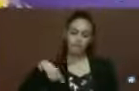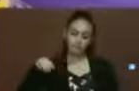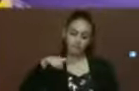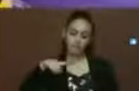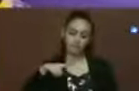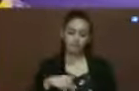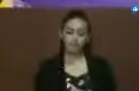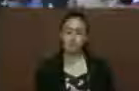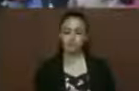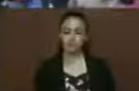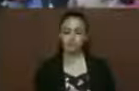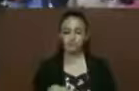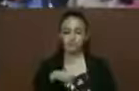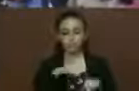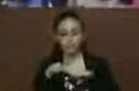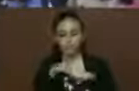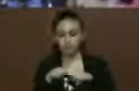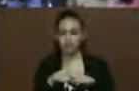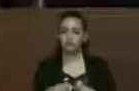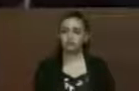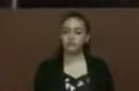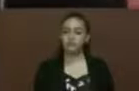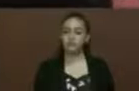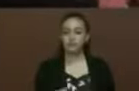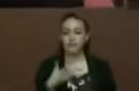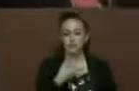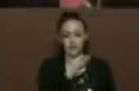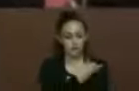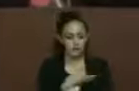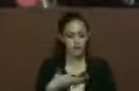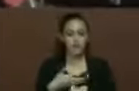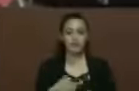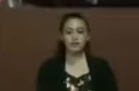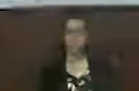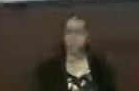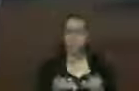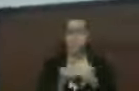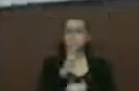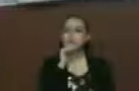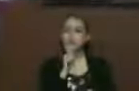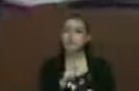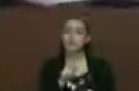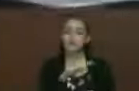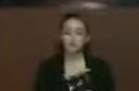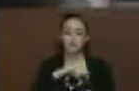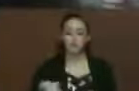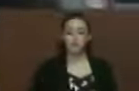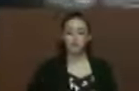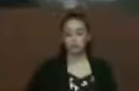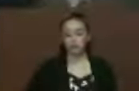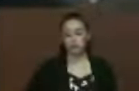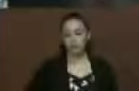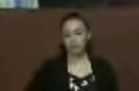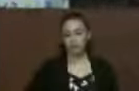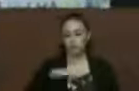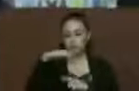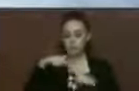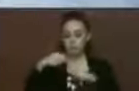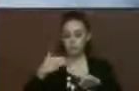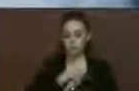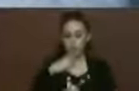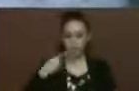más se ubican, trabajan o tienen familia. También los municipios, regiones del